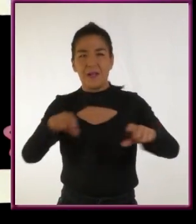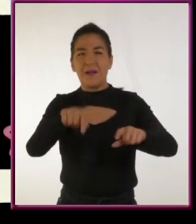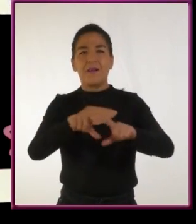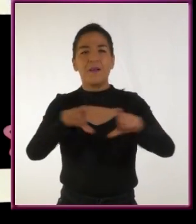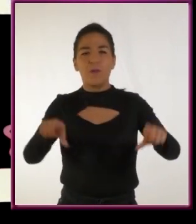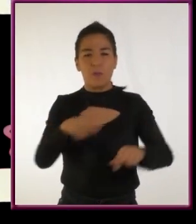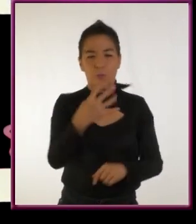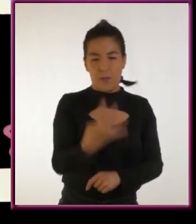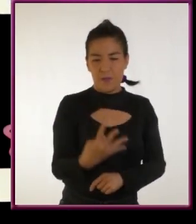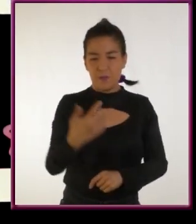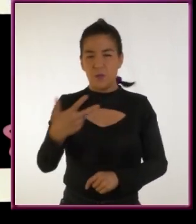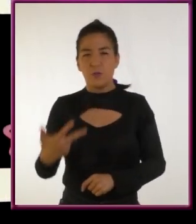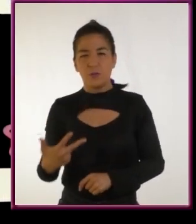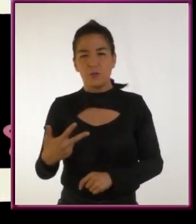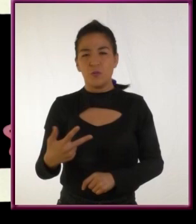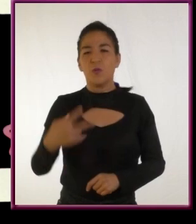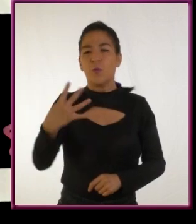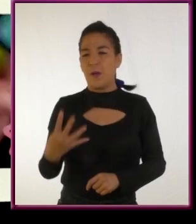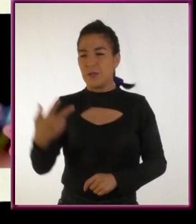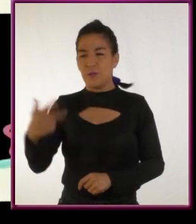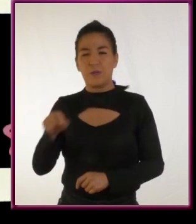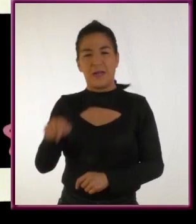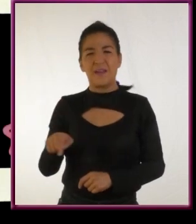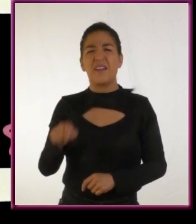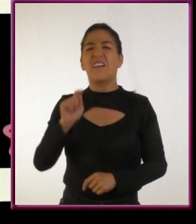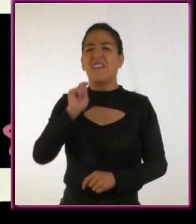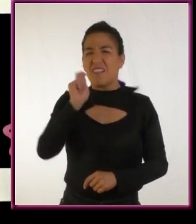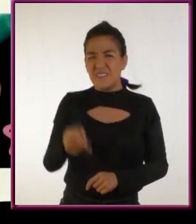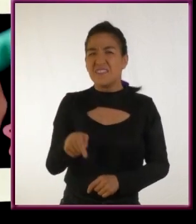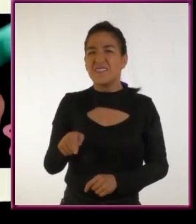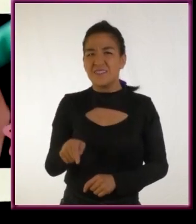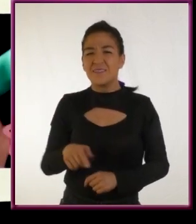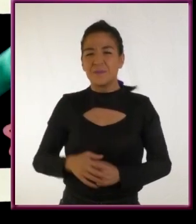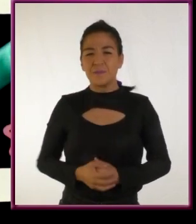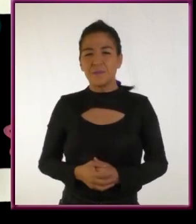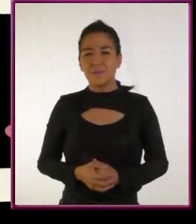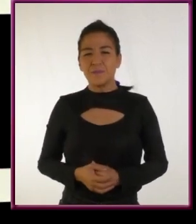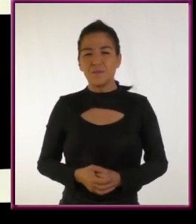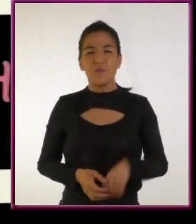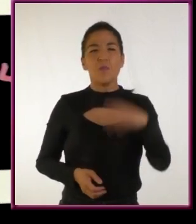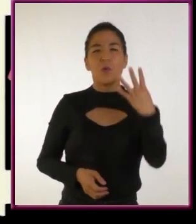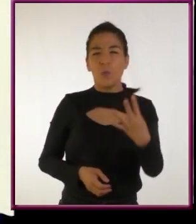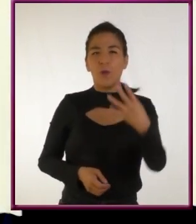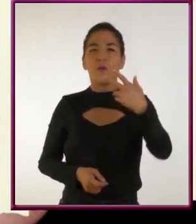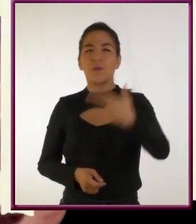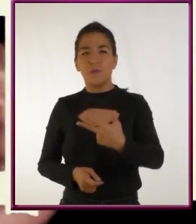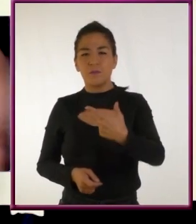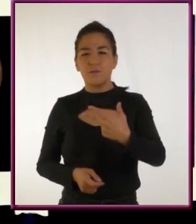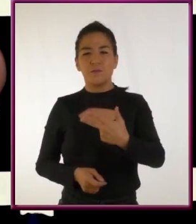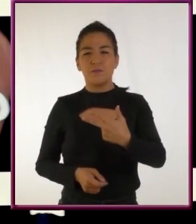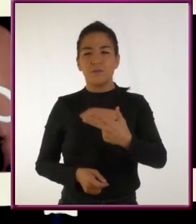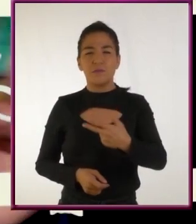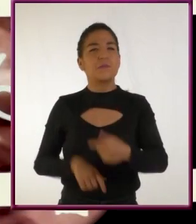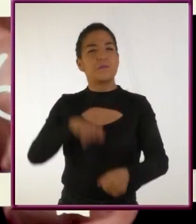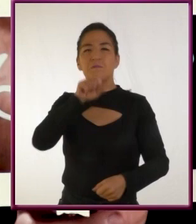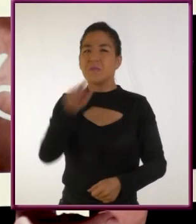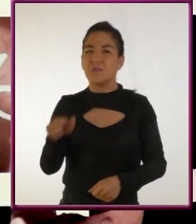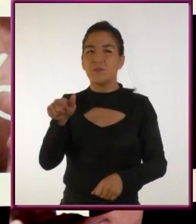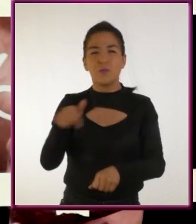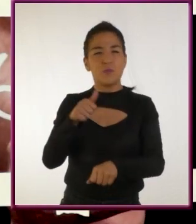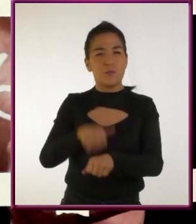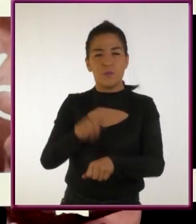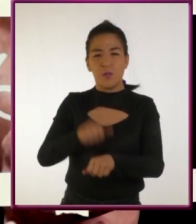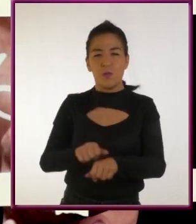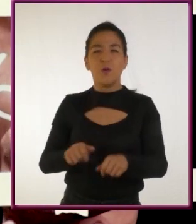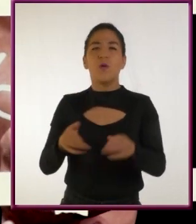región tenemos 4 y 8 aquí, 4 y 8 acá. Significa que el 4 y el 8 van a estar